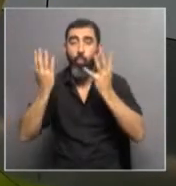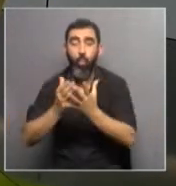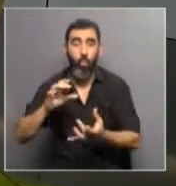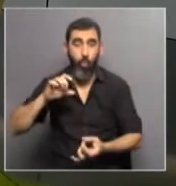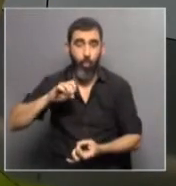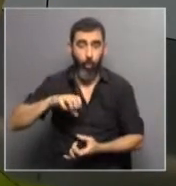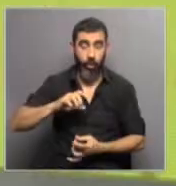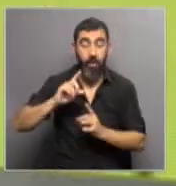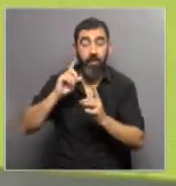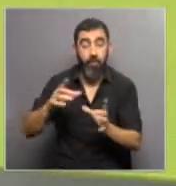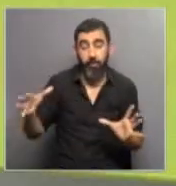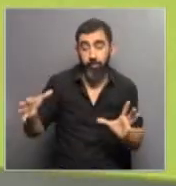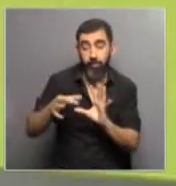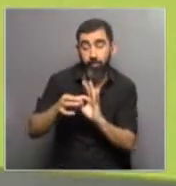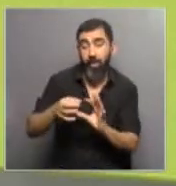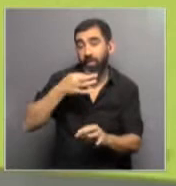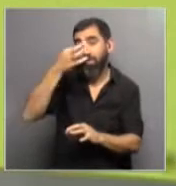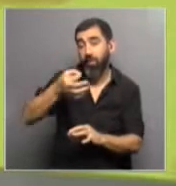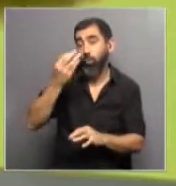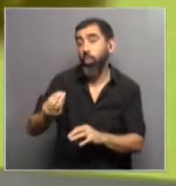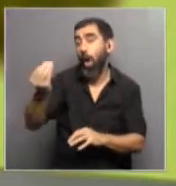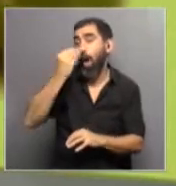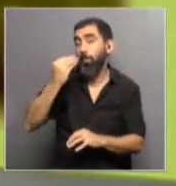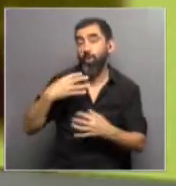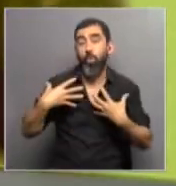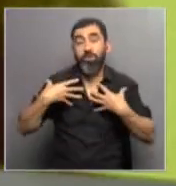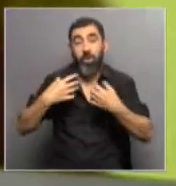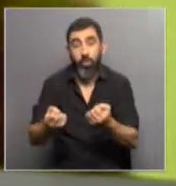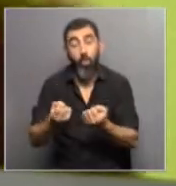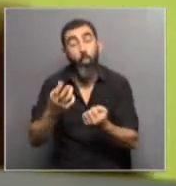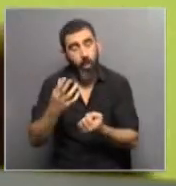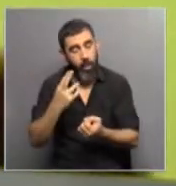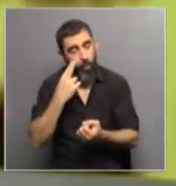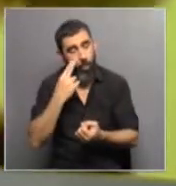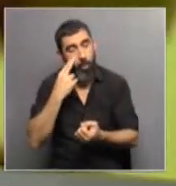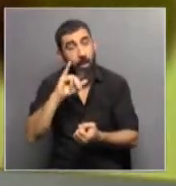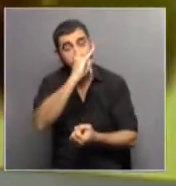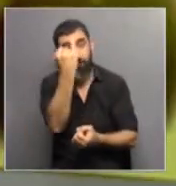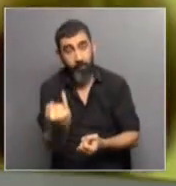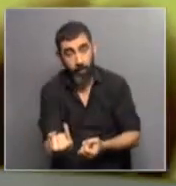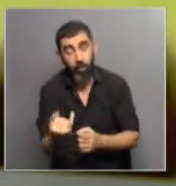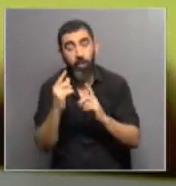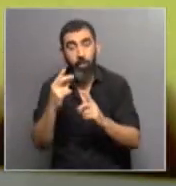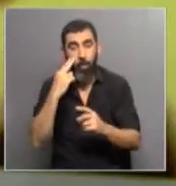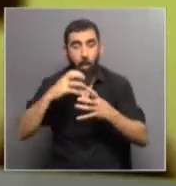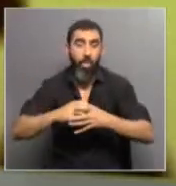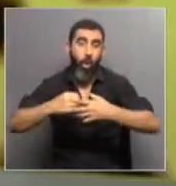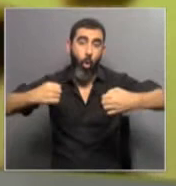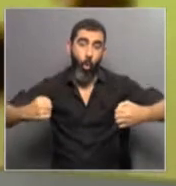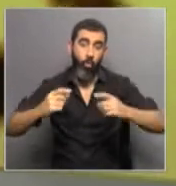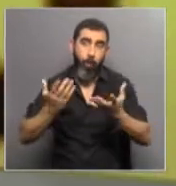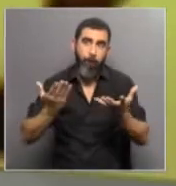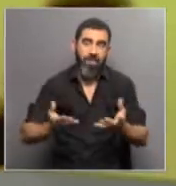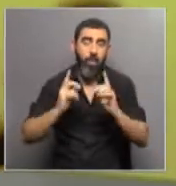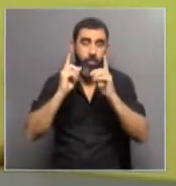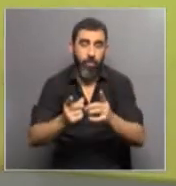Y también alinearnos con el discurso de la alimentación y la salud, porque tenemos problemas graves de desnutrición y de obesidad y sobrepeso. Entonces creo